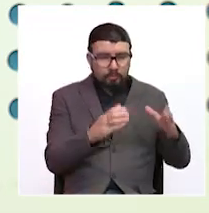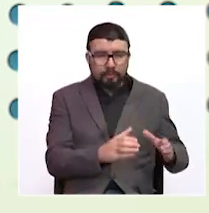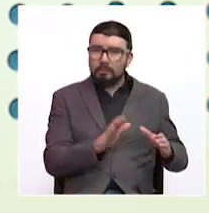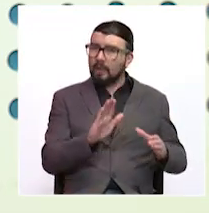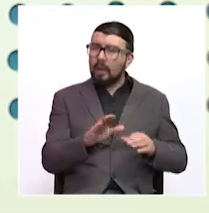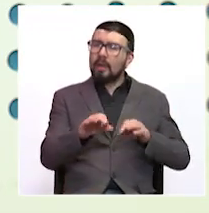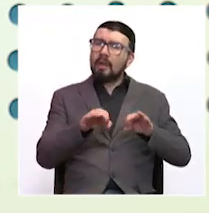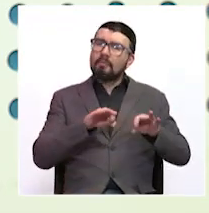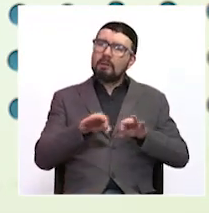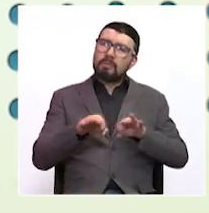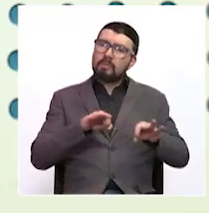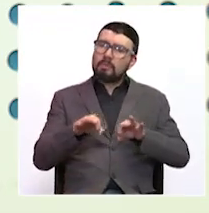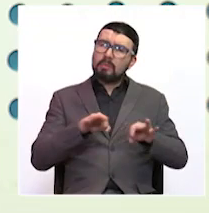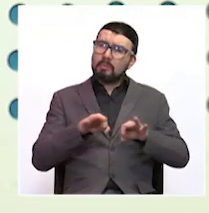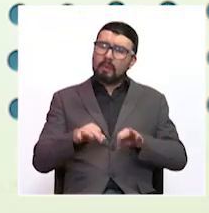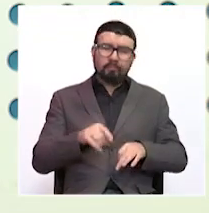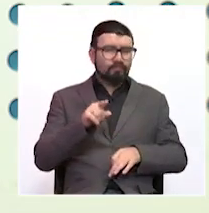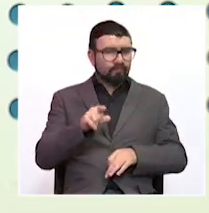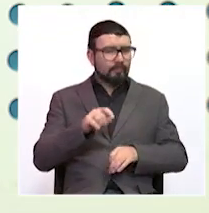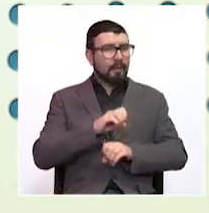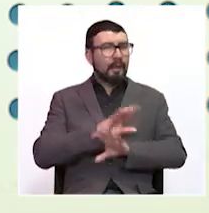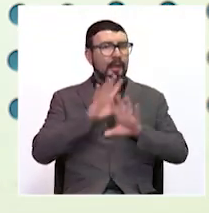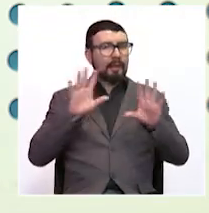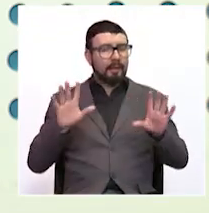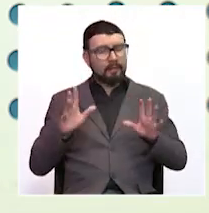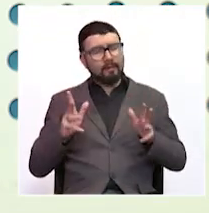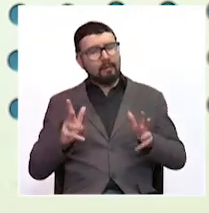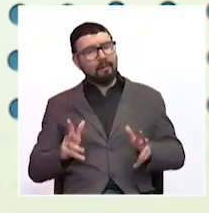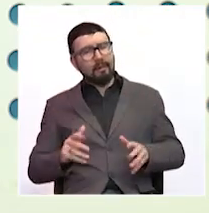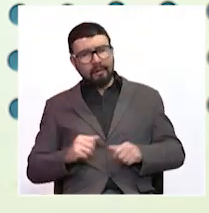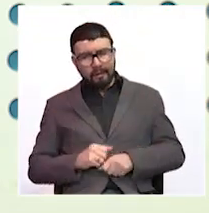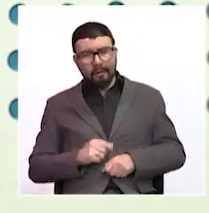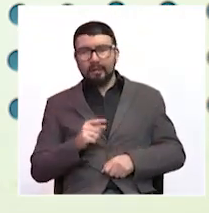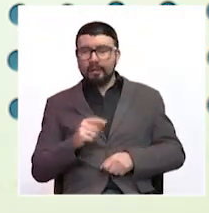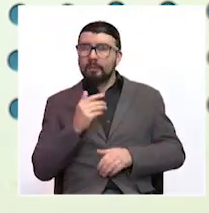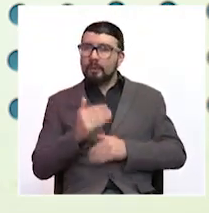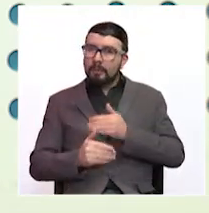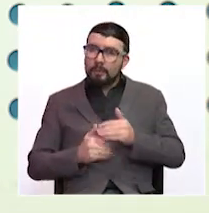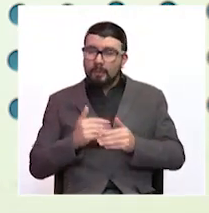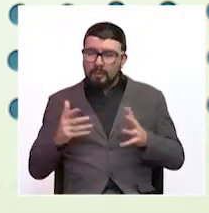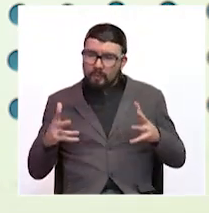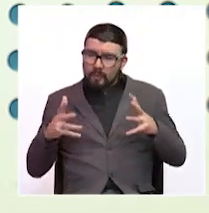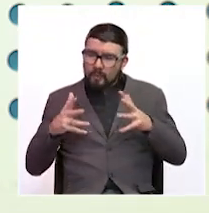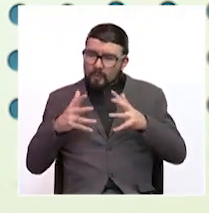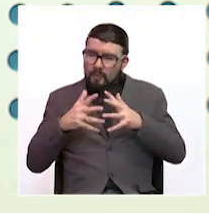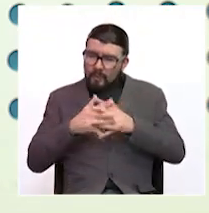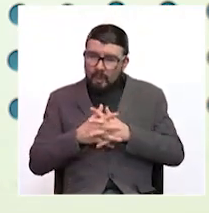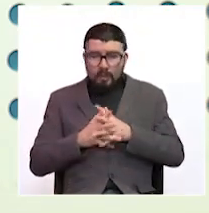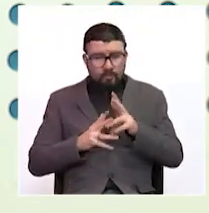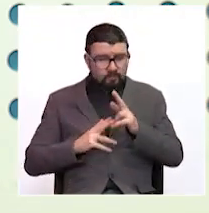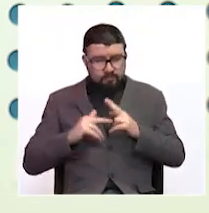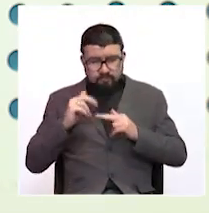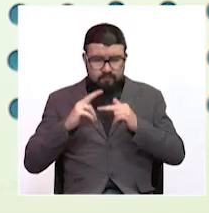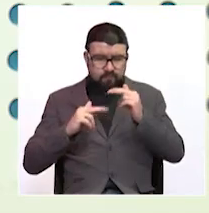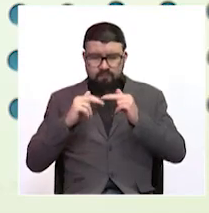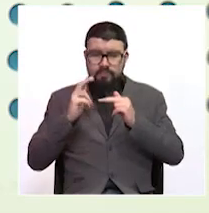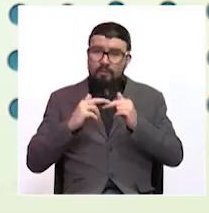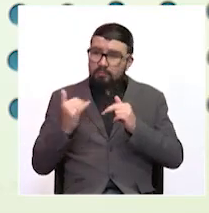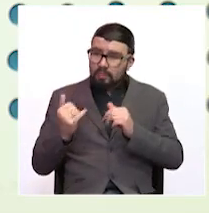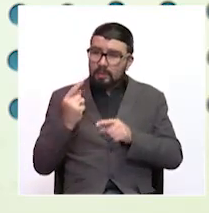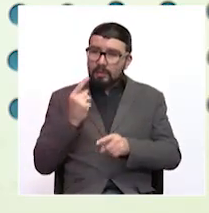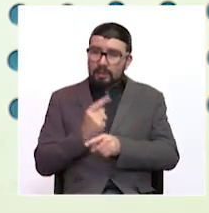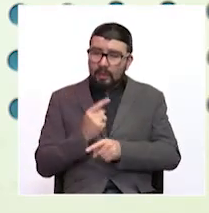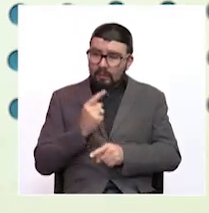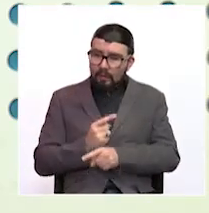referir y que se va integrando se va estructurando a base de impresiones